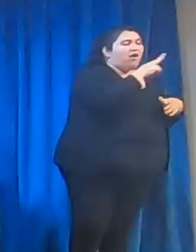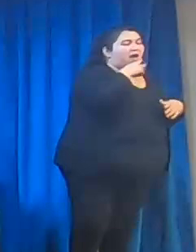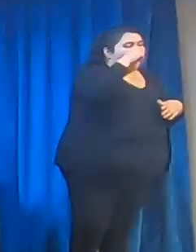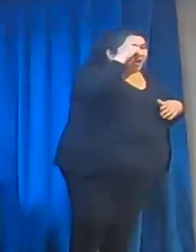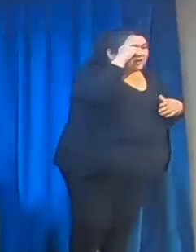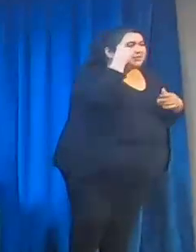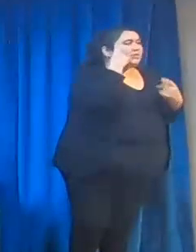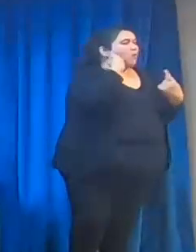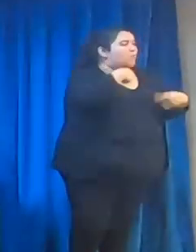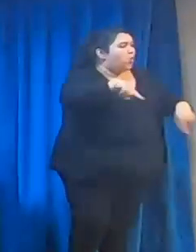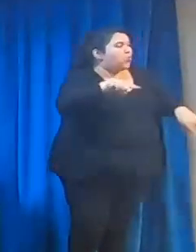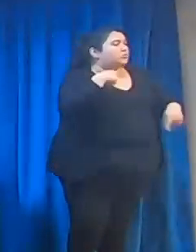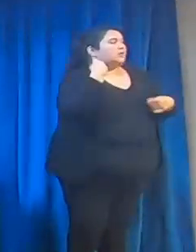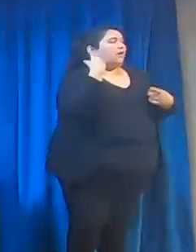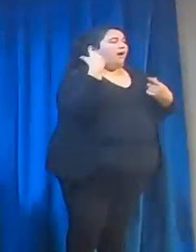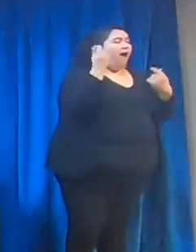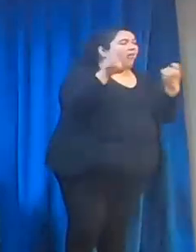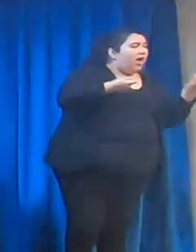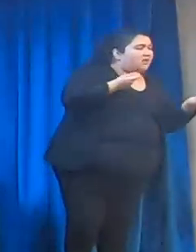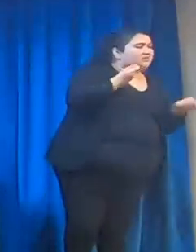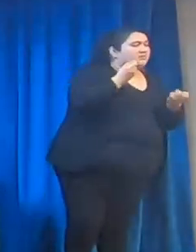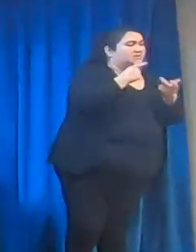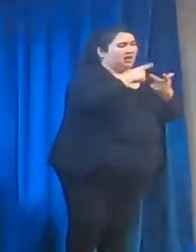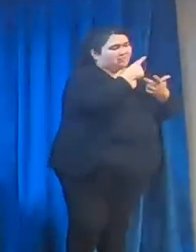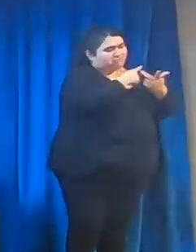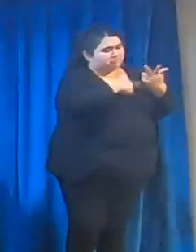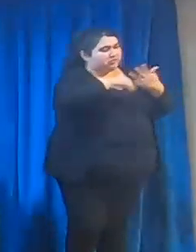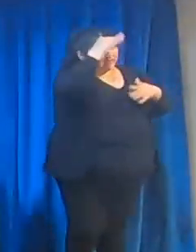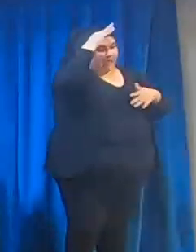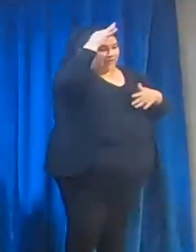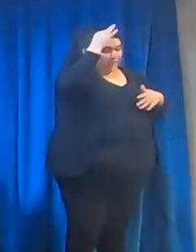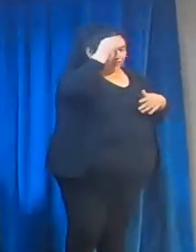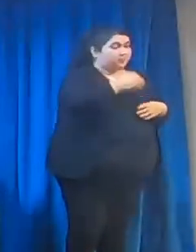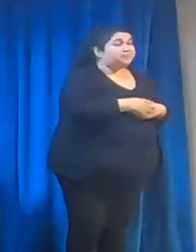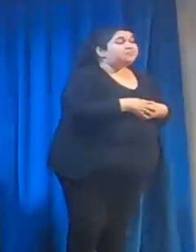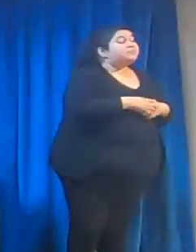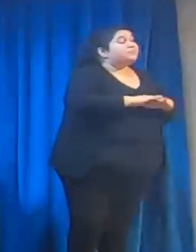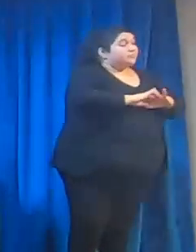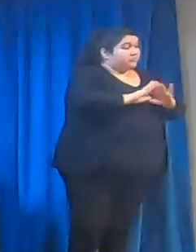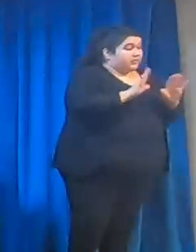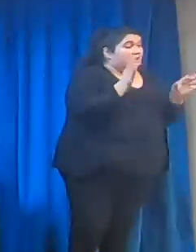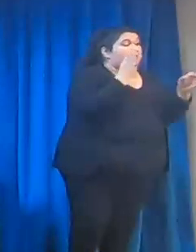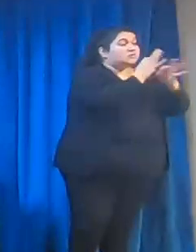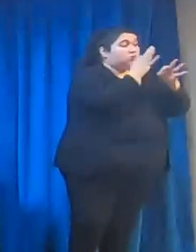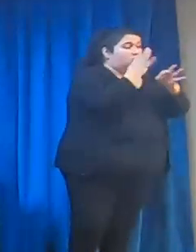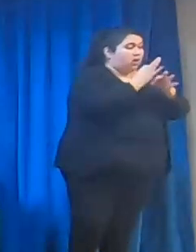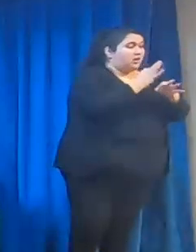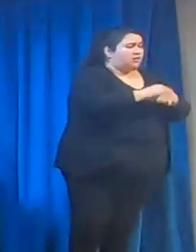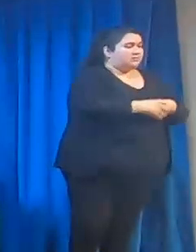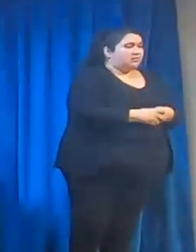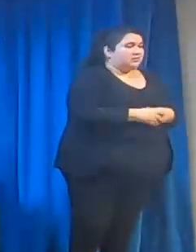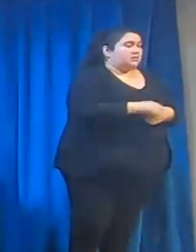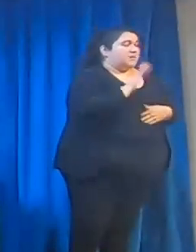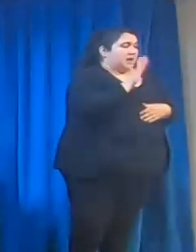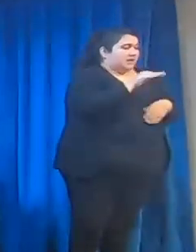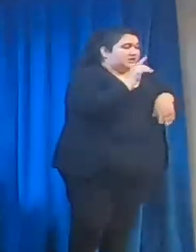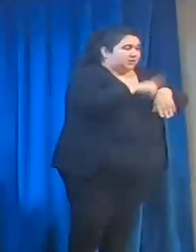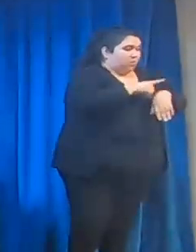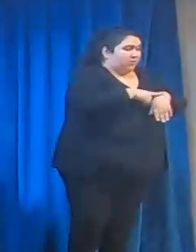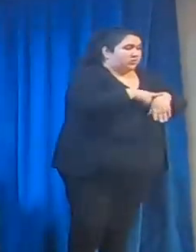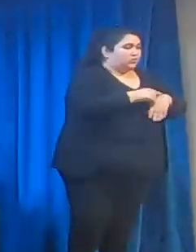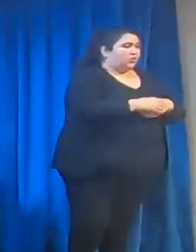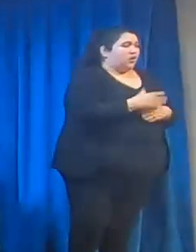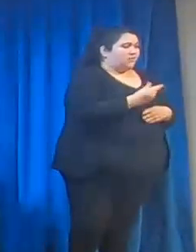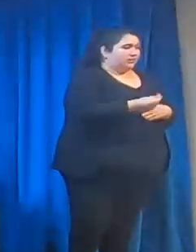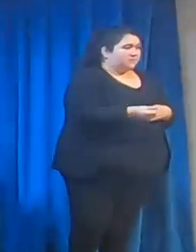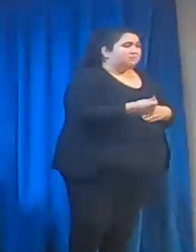la música, con la danza, con el teatro. Funcionan en escuelas, en edificios escolares, pero